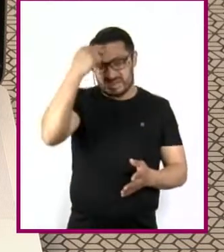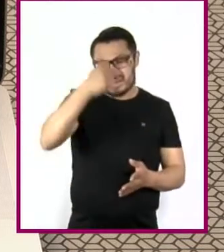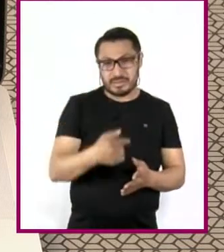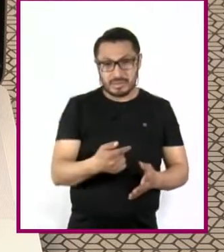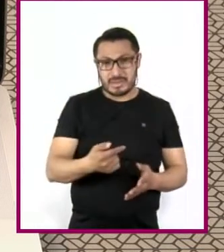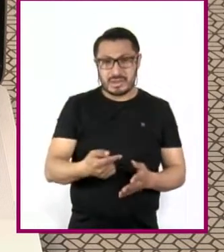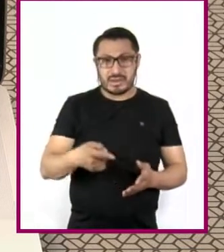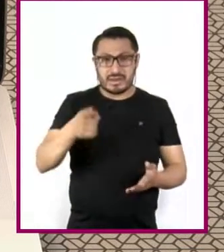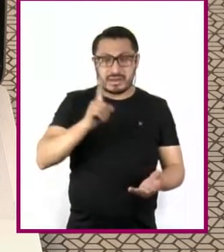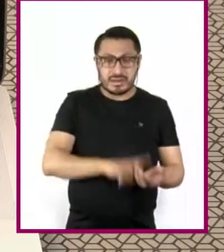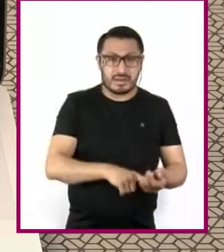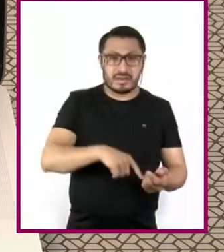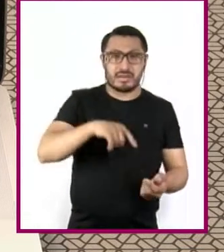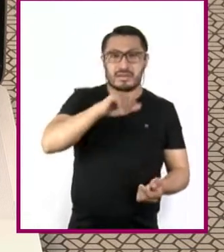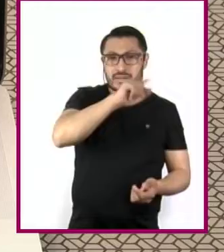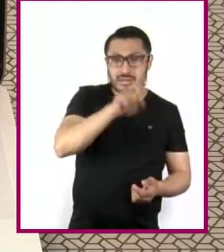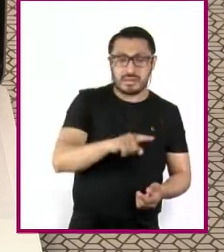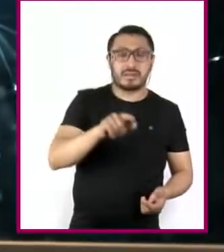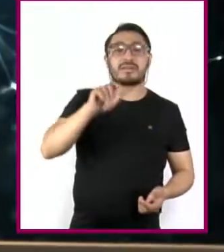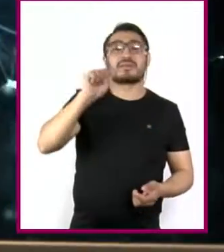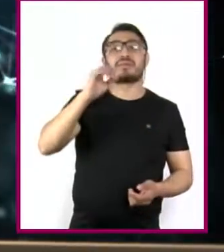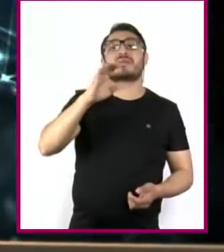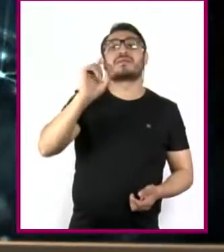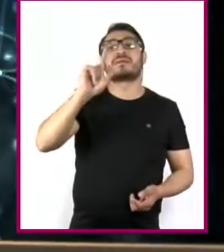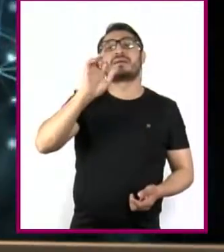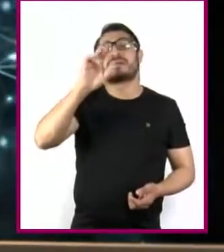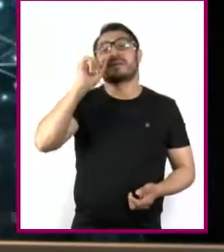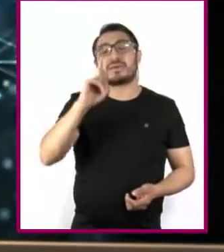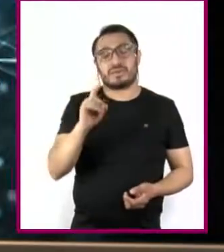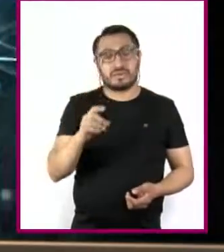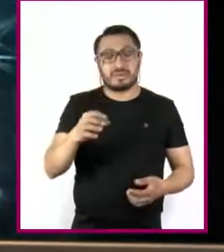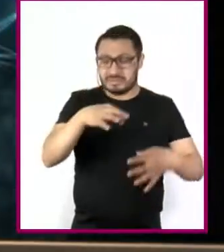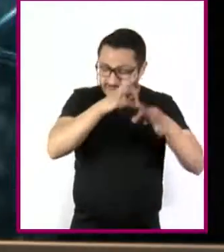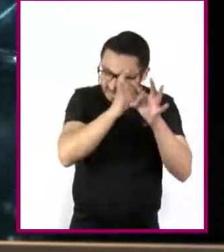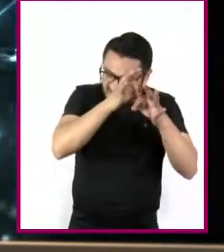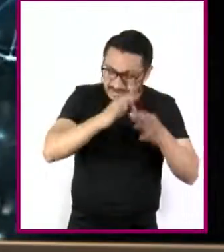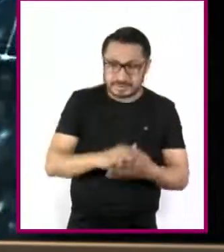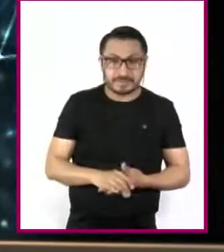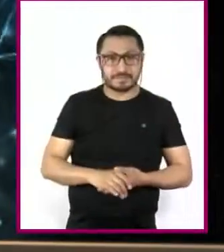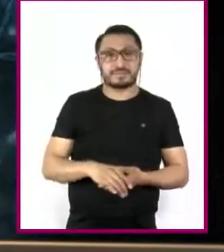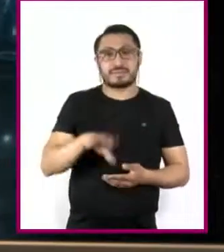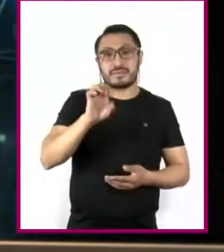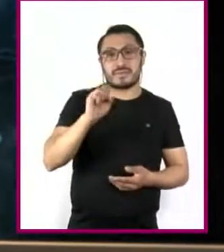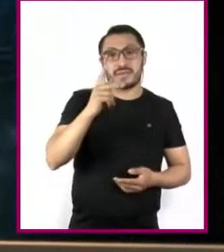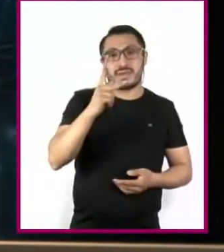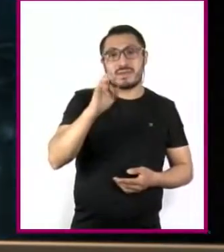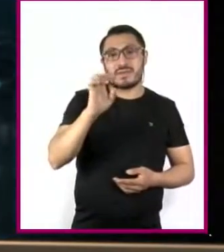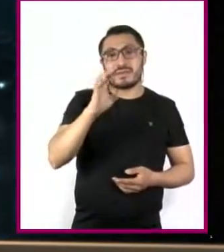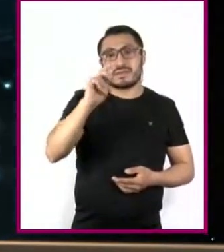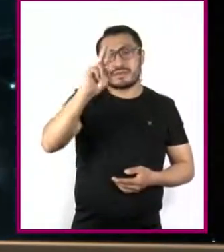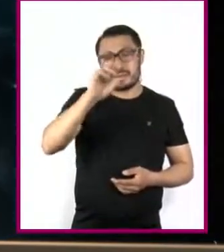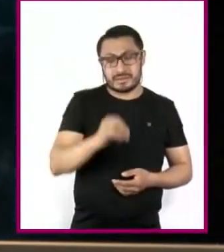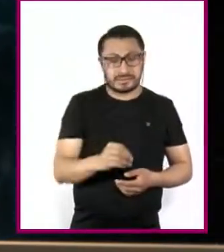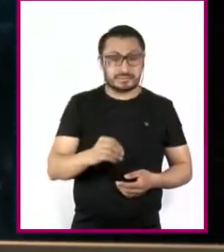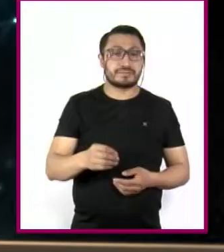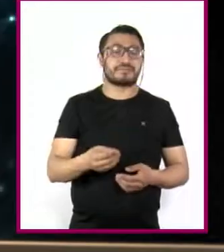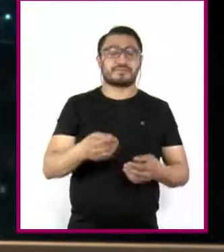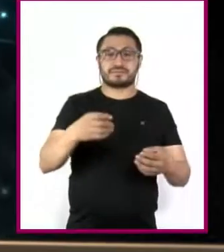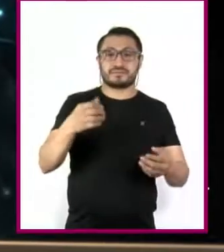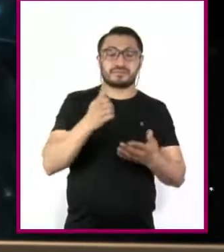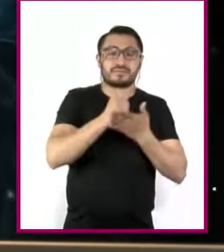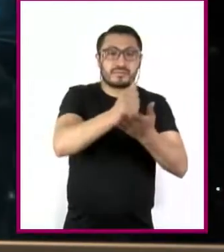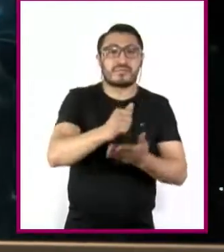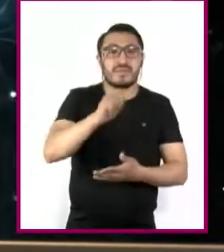en el acelerador de partículas. La espectrometría de masas con aceleradores nos puede ayudar a resolver